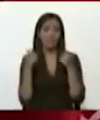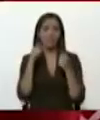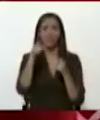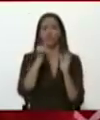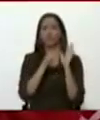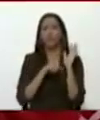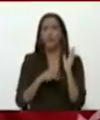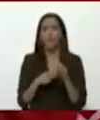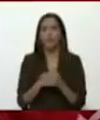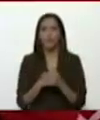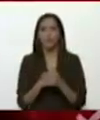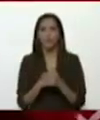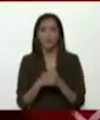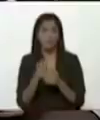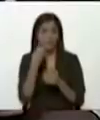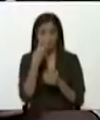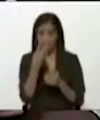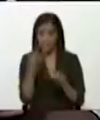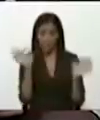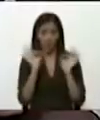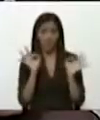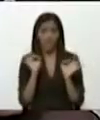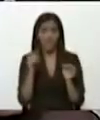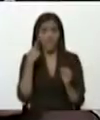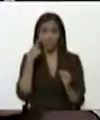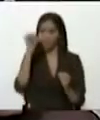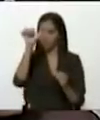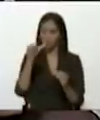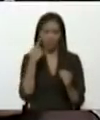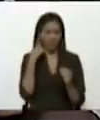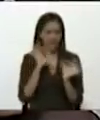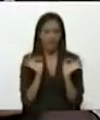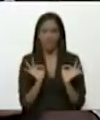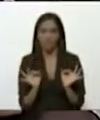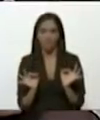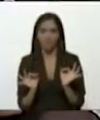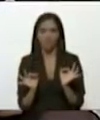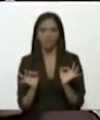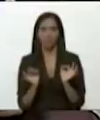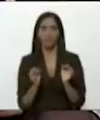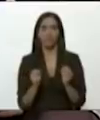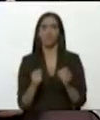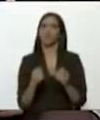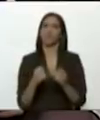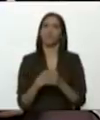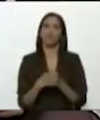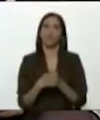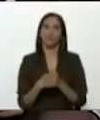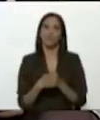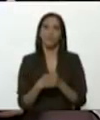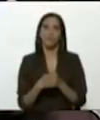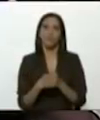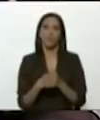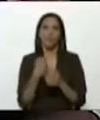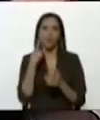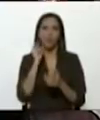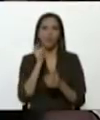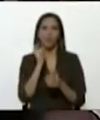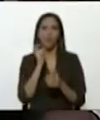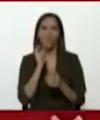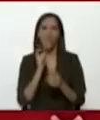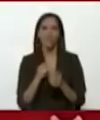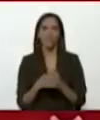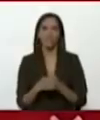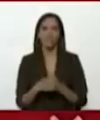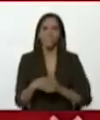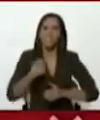programa. Que no ve nadie. Ese sí no lo ve nadie. O sea, ¿qué dice? Lo ve mi cuñado. Ya, se levanta el lunes a velo.